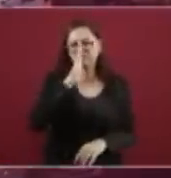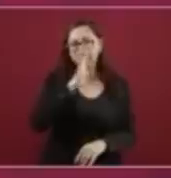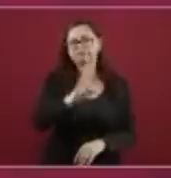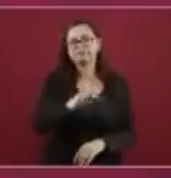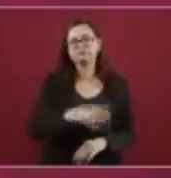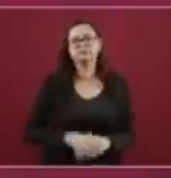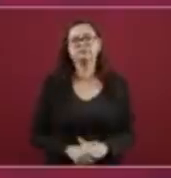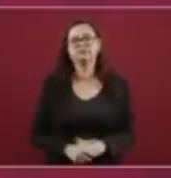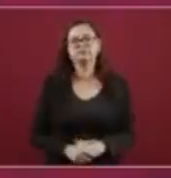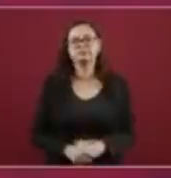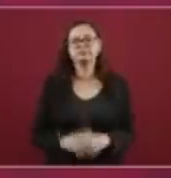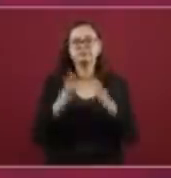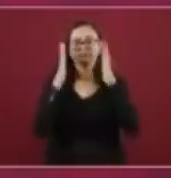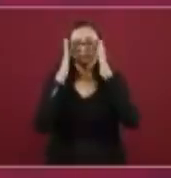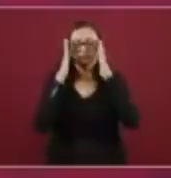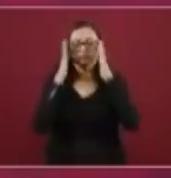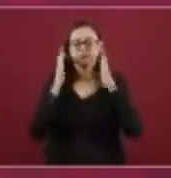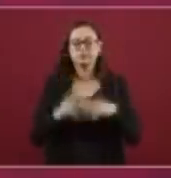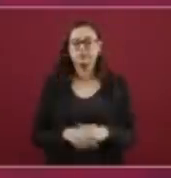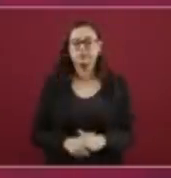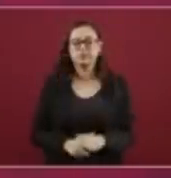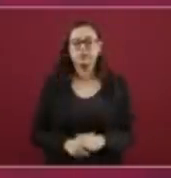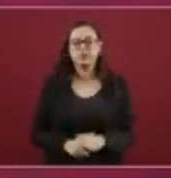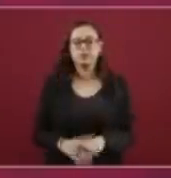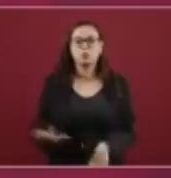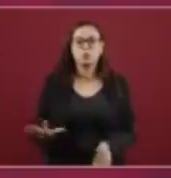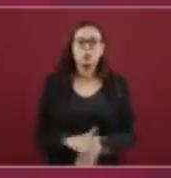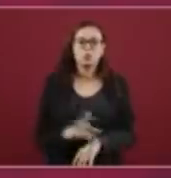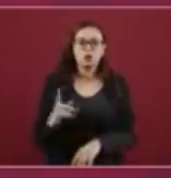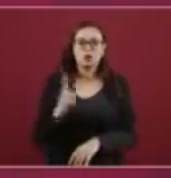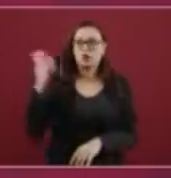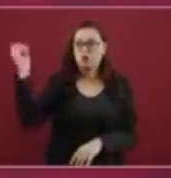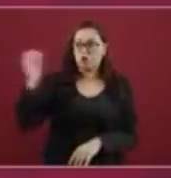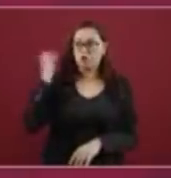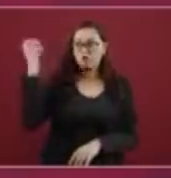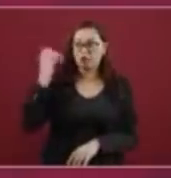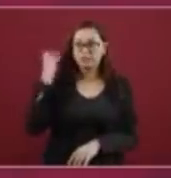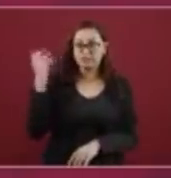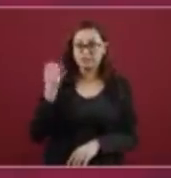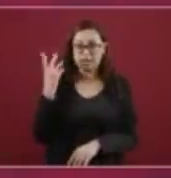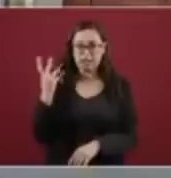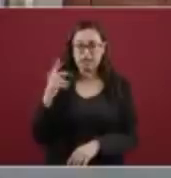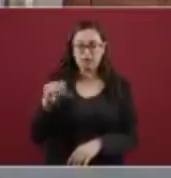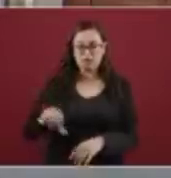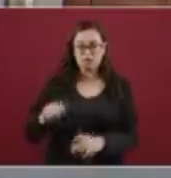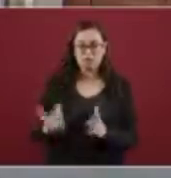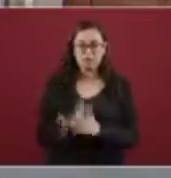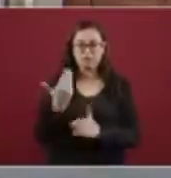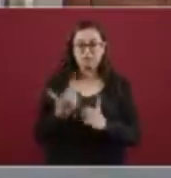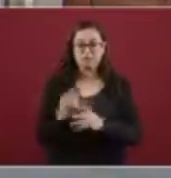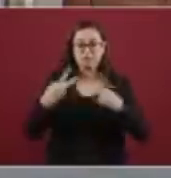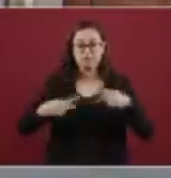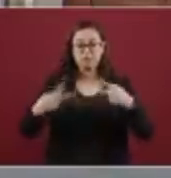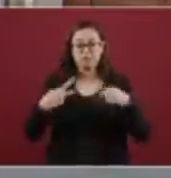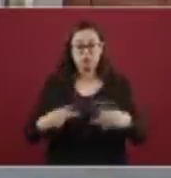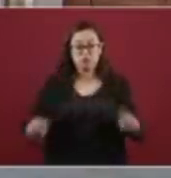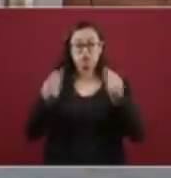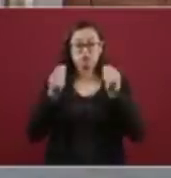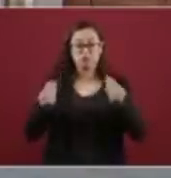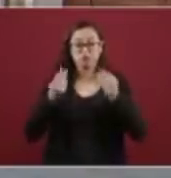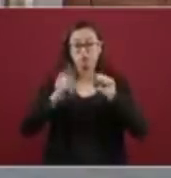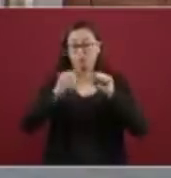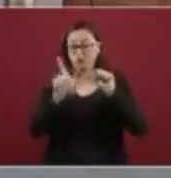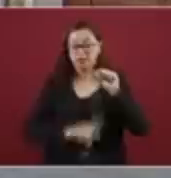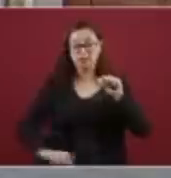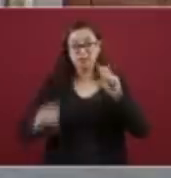porque esta conferencia la ven muchos ciudadanos, ¿no? De Sonora y de todo el